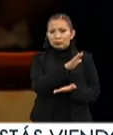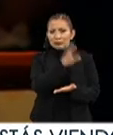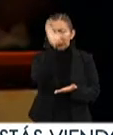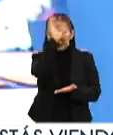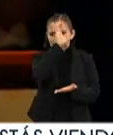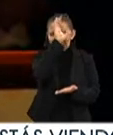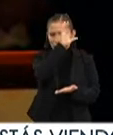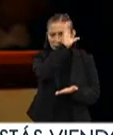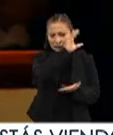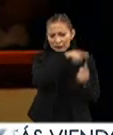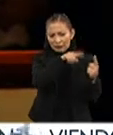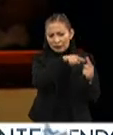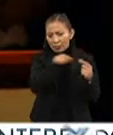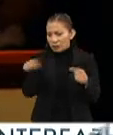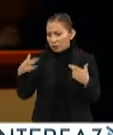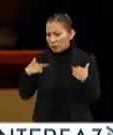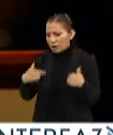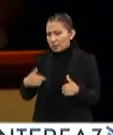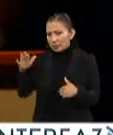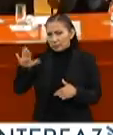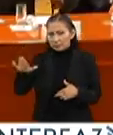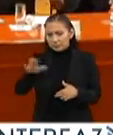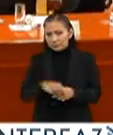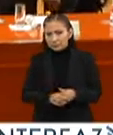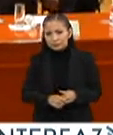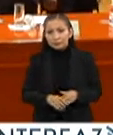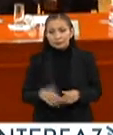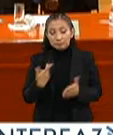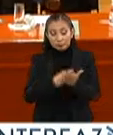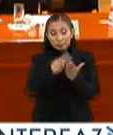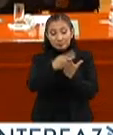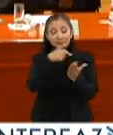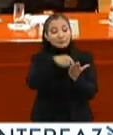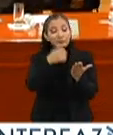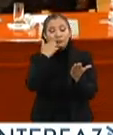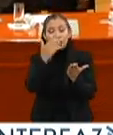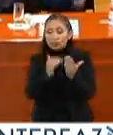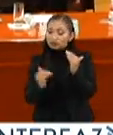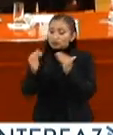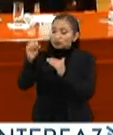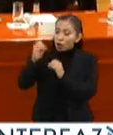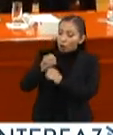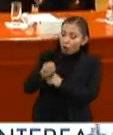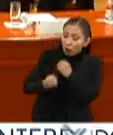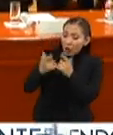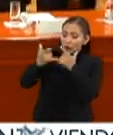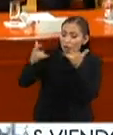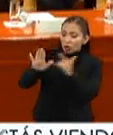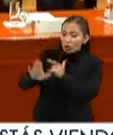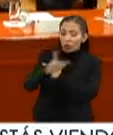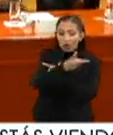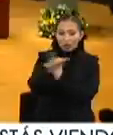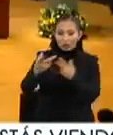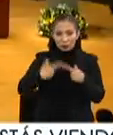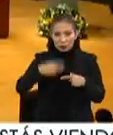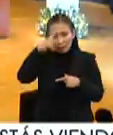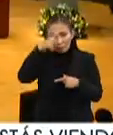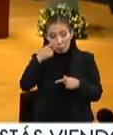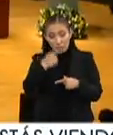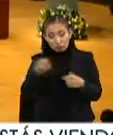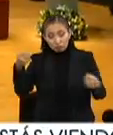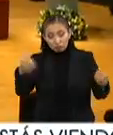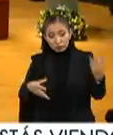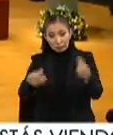las ciencias y las humanidades. Galardón que busca destacar la obra y trayectoria de estos dos mexicanos por